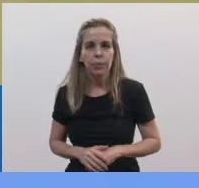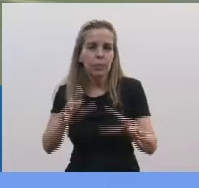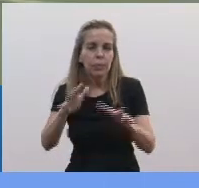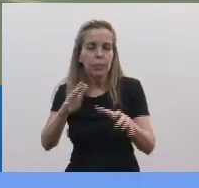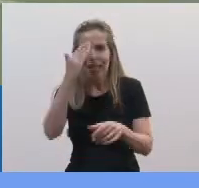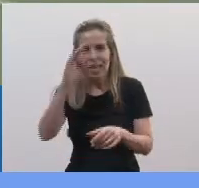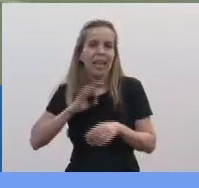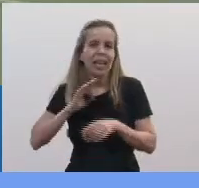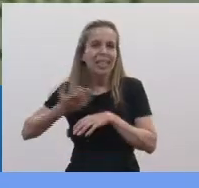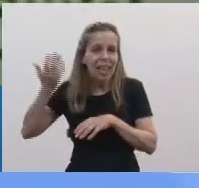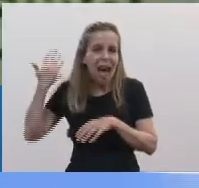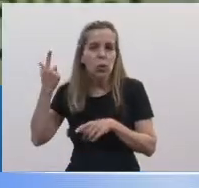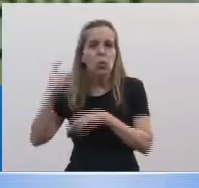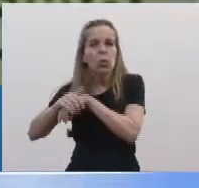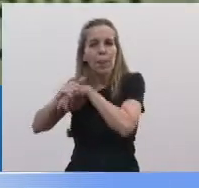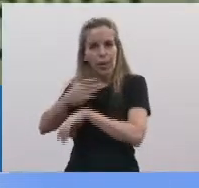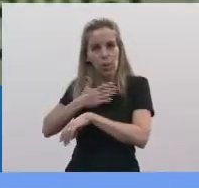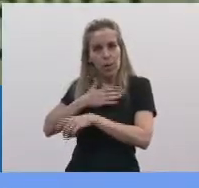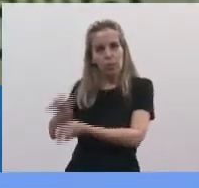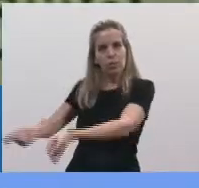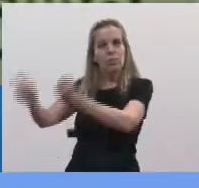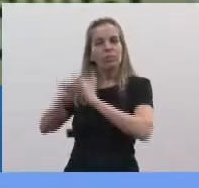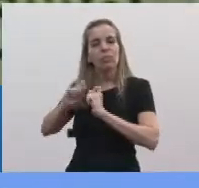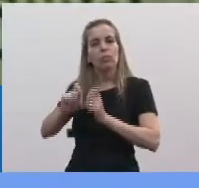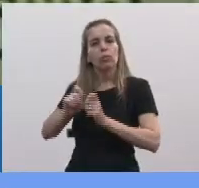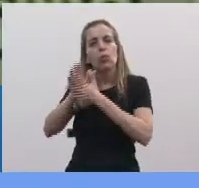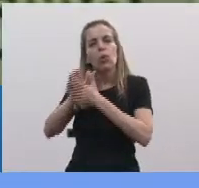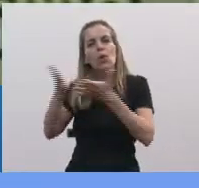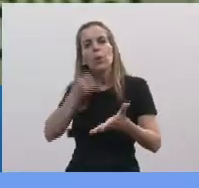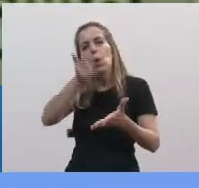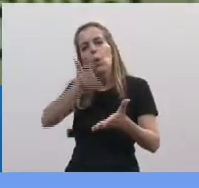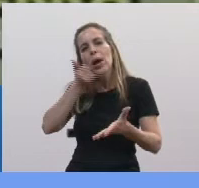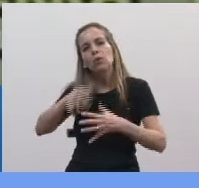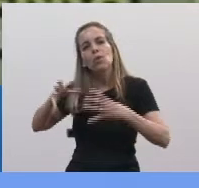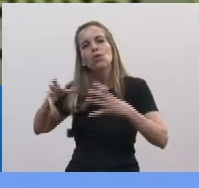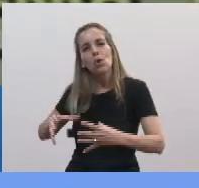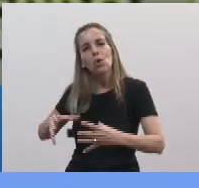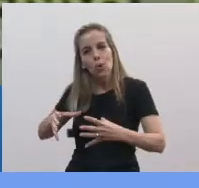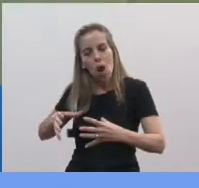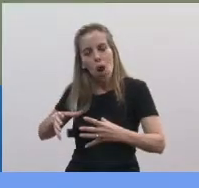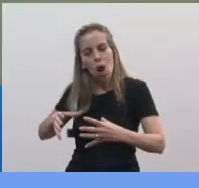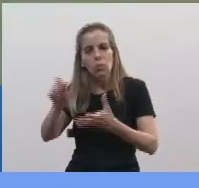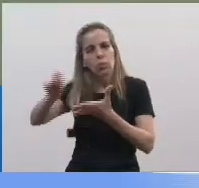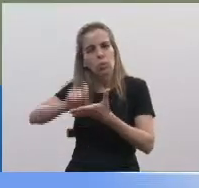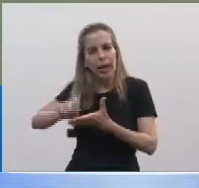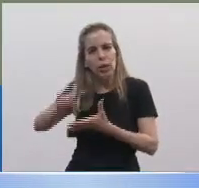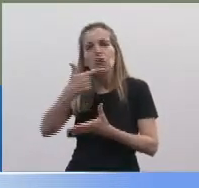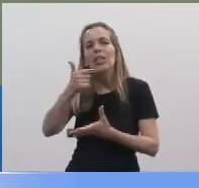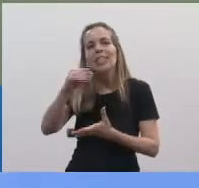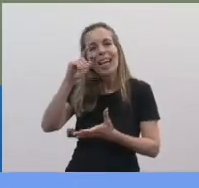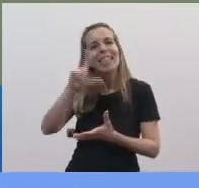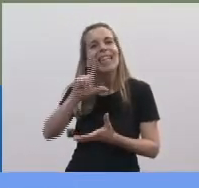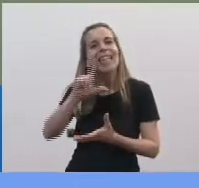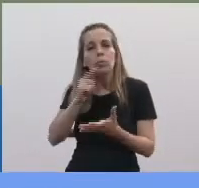Hace unos 15 años atrás, un amigo me regaló un libro de cuentos de fútbol del escritor Eduardo Sacheri, que en la